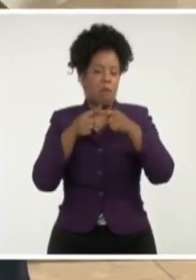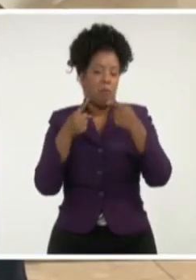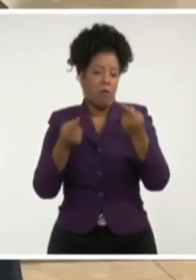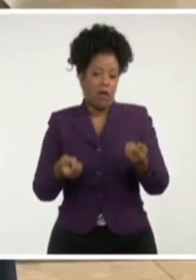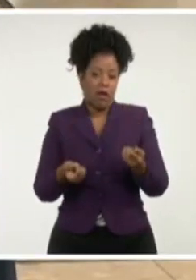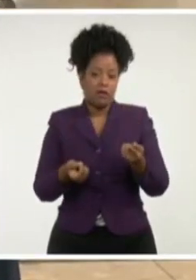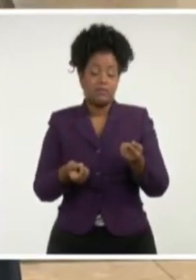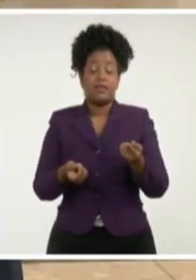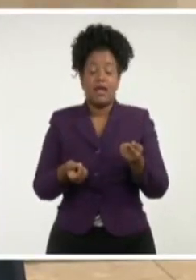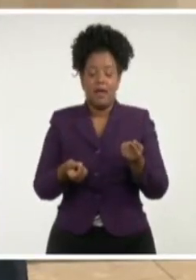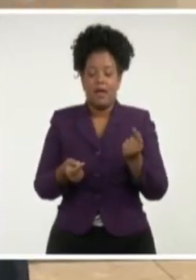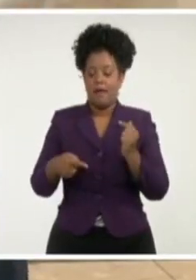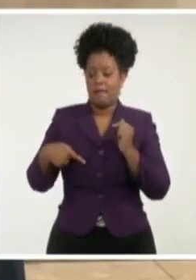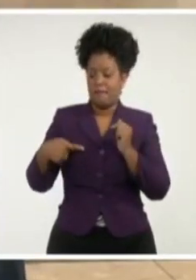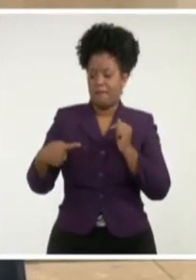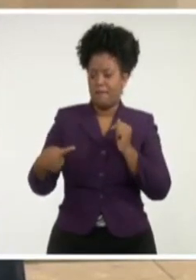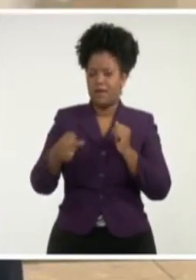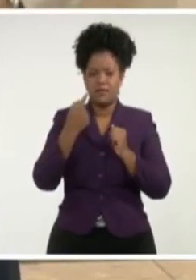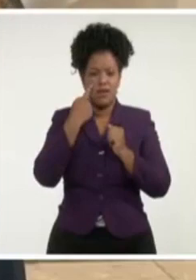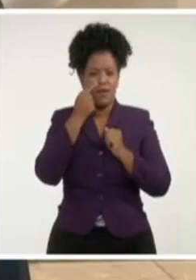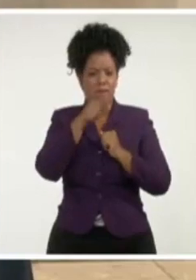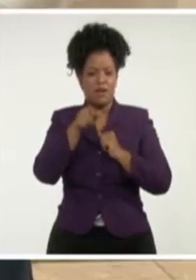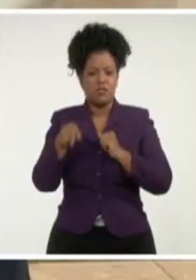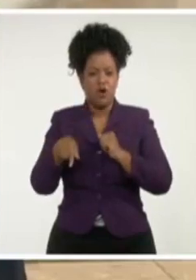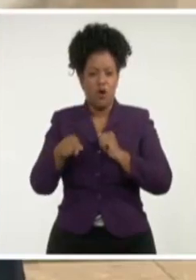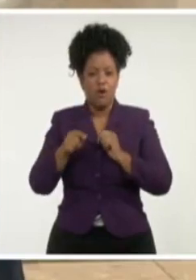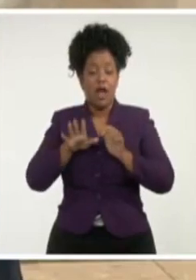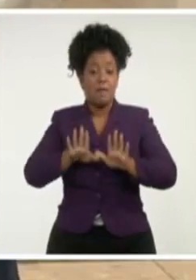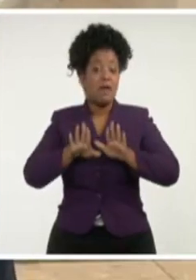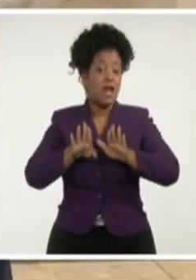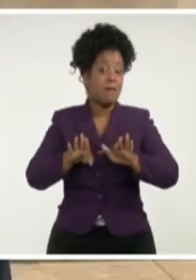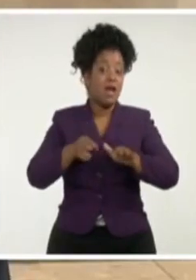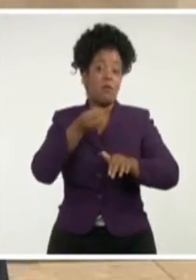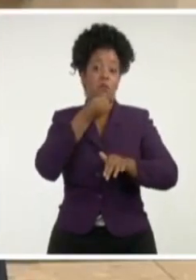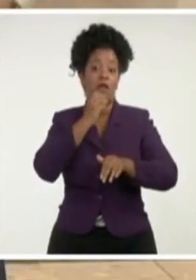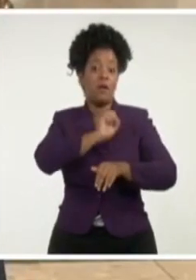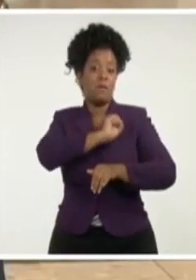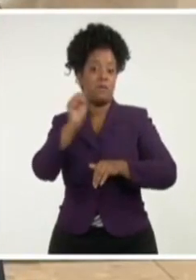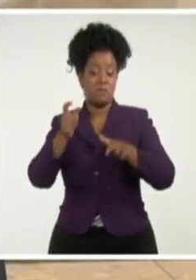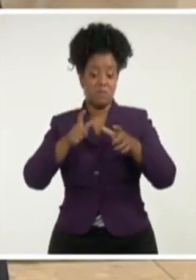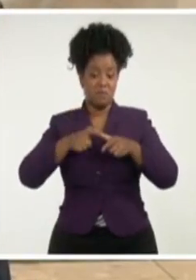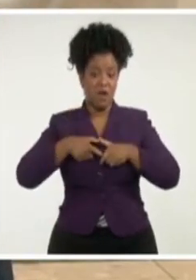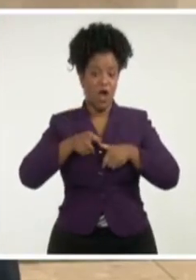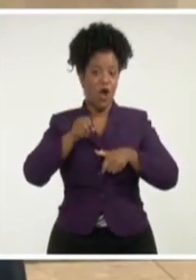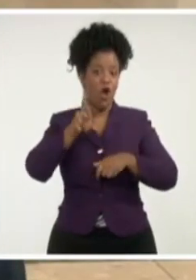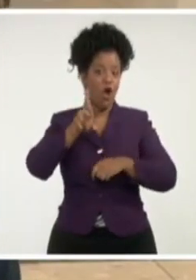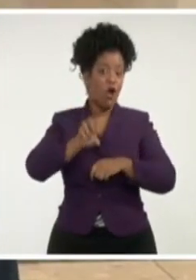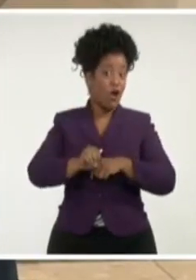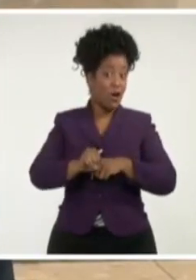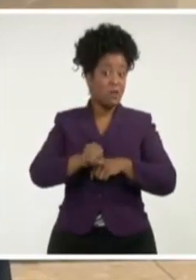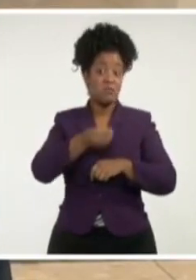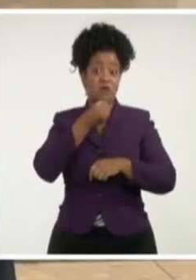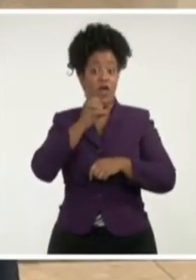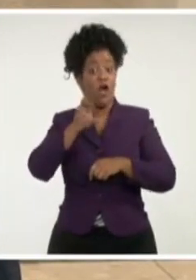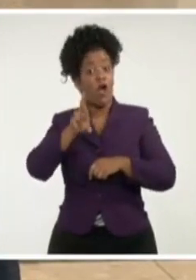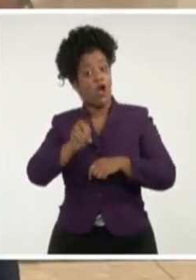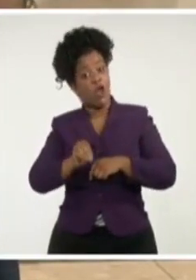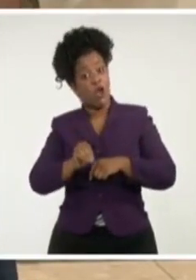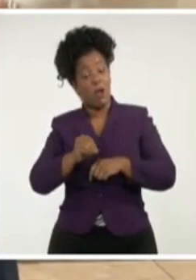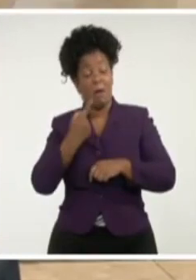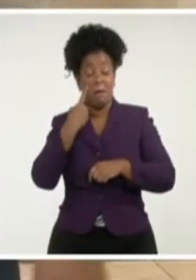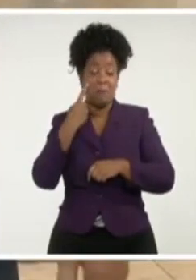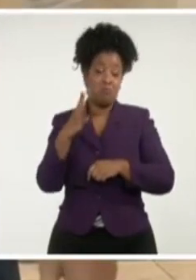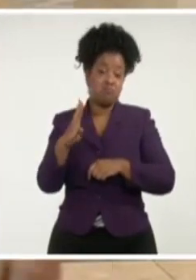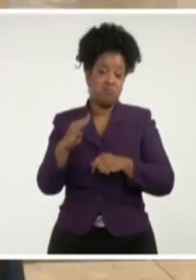se ha hablado mucho de la medalla de oro que más está esperando nuestra delegación, que por supuesto puede ser medalla de oro o no, pero